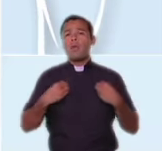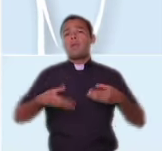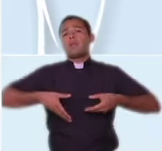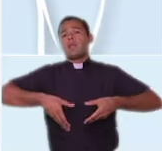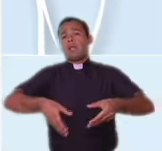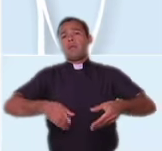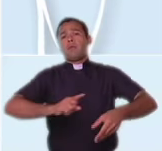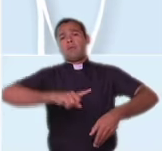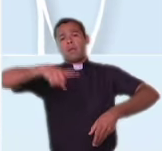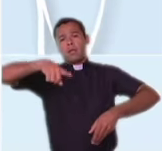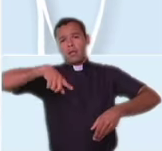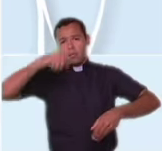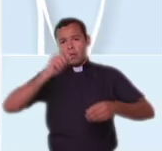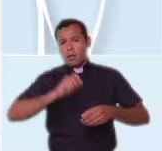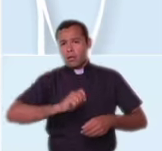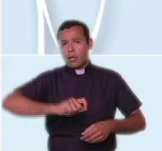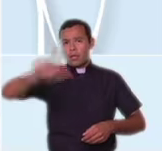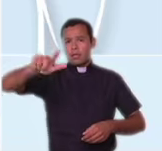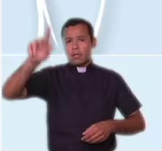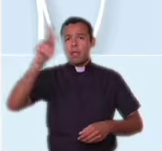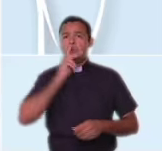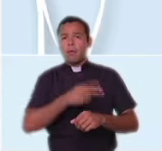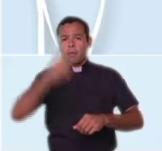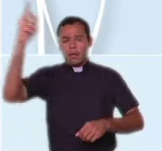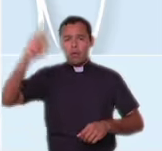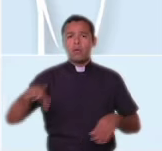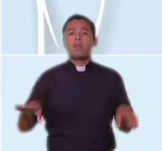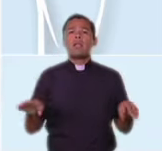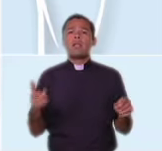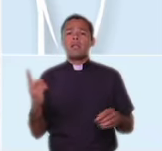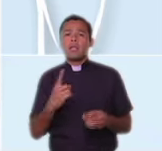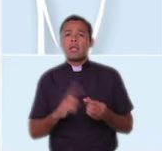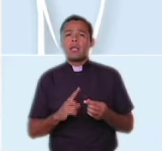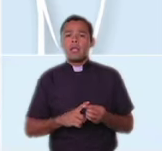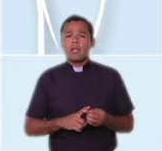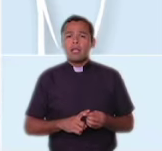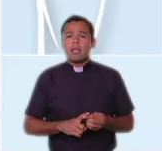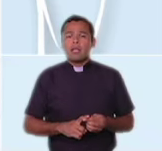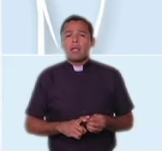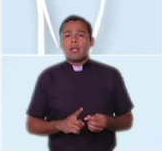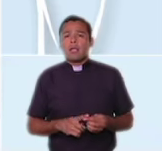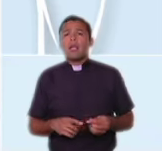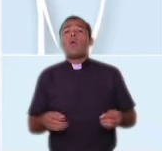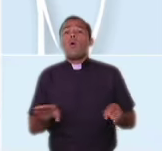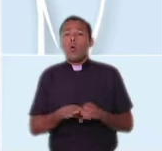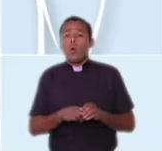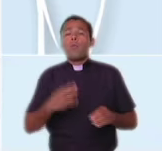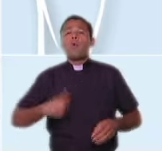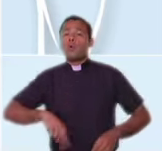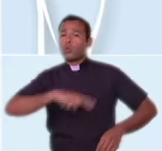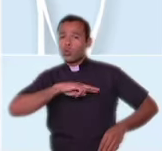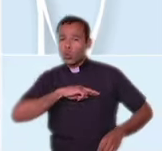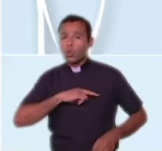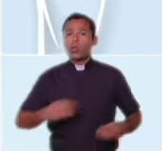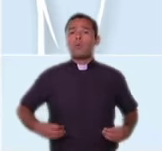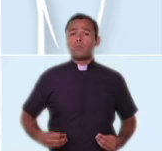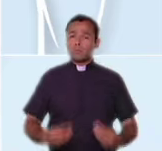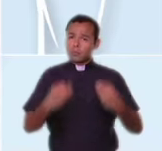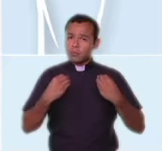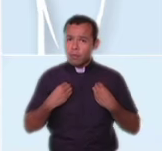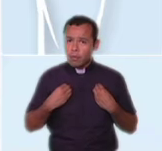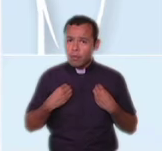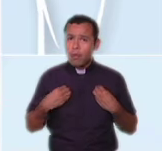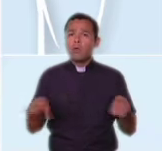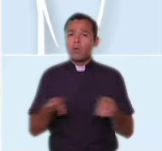vivido plenamente ese camino hacia el Padre y qué tanto hemos dejado todo aquello que nos puede impedir el